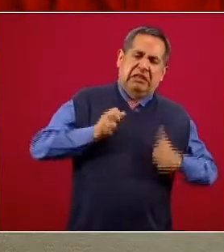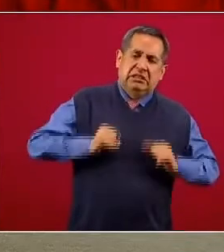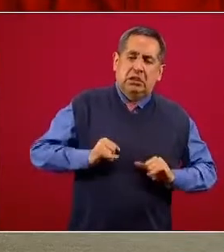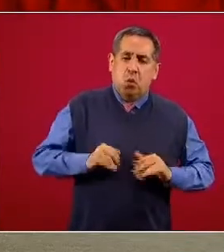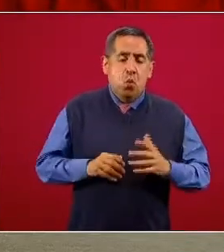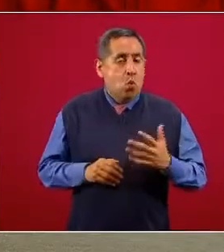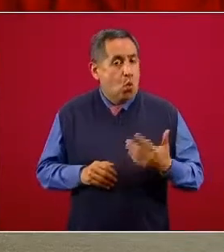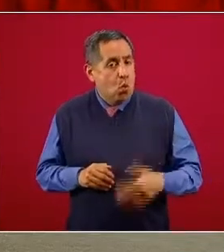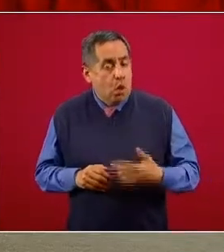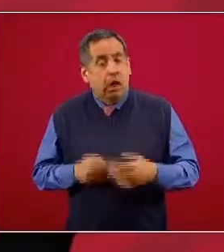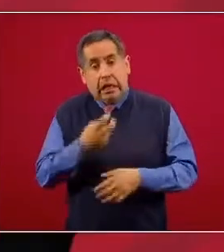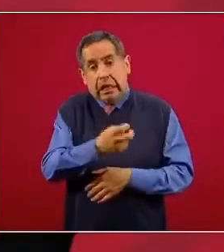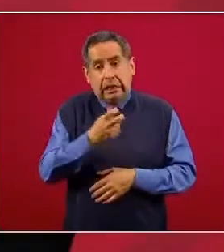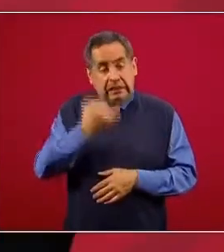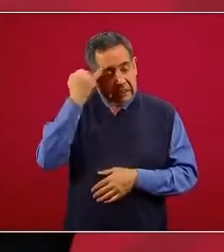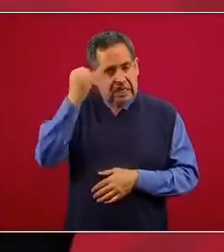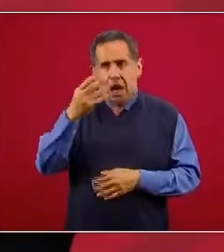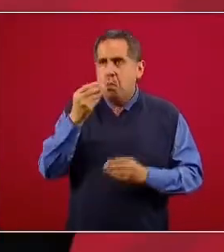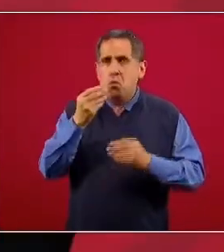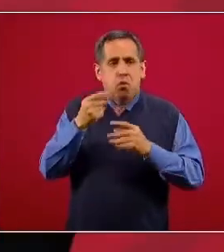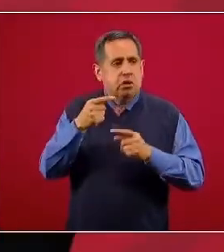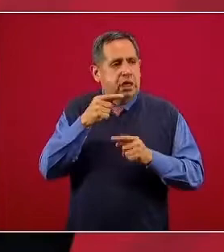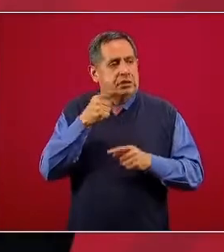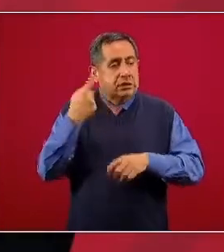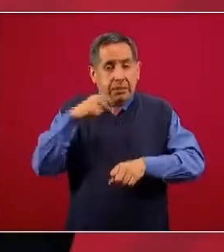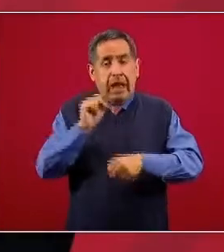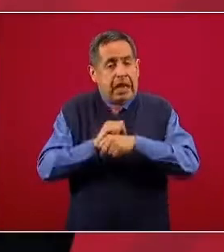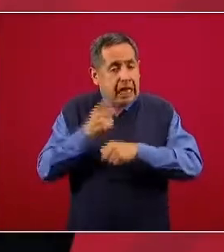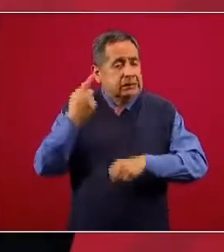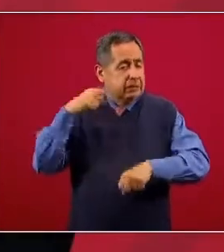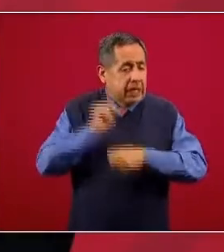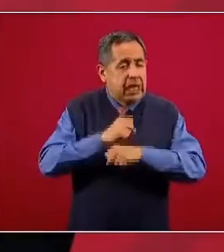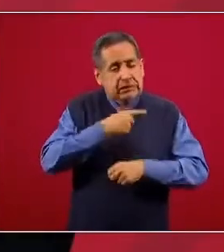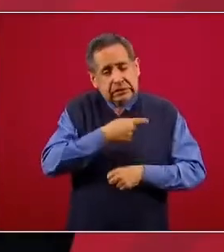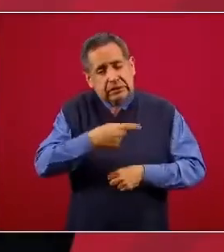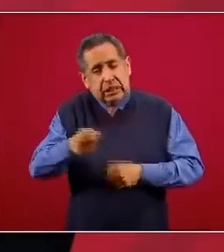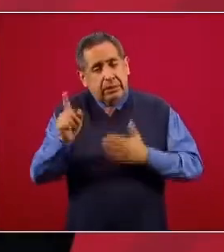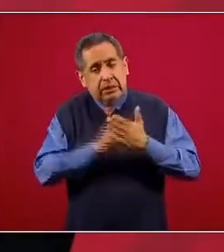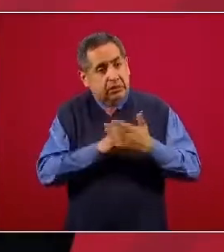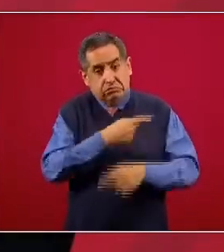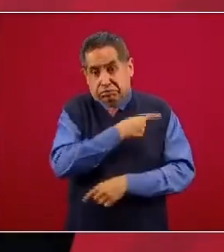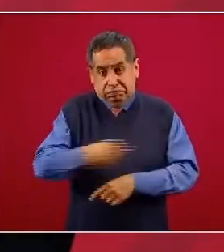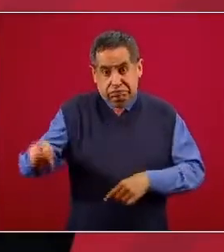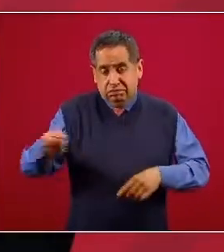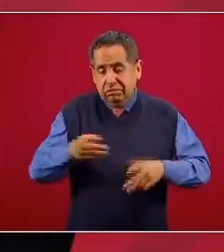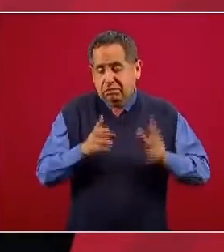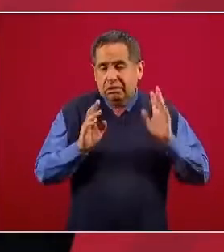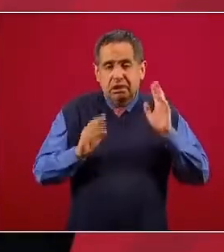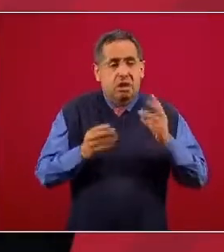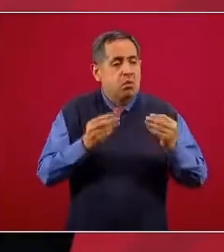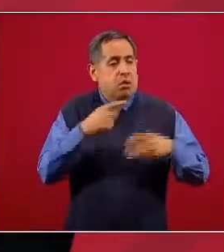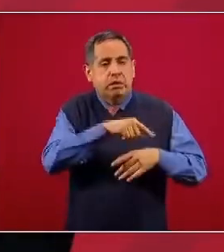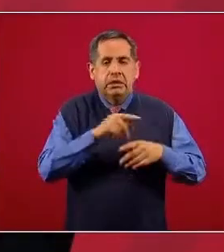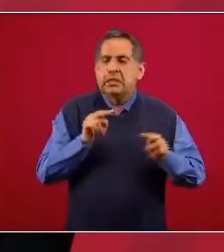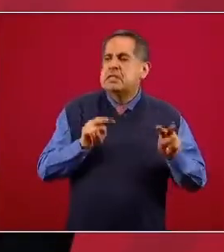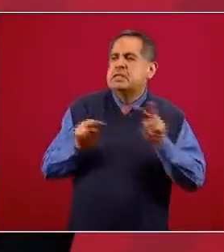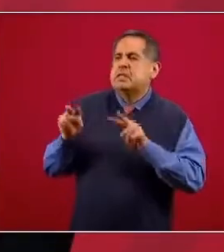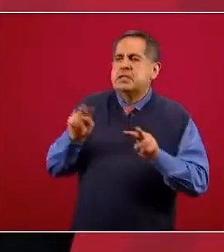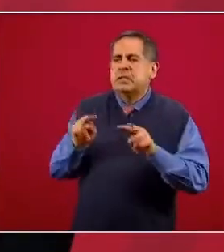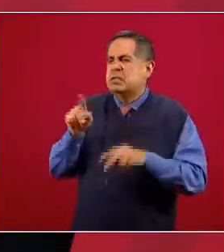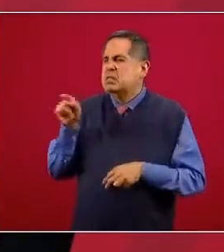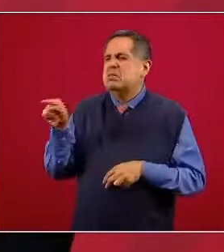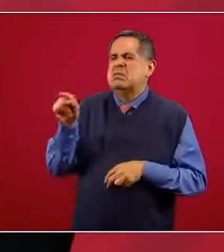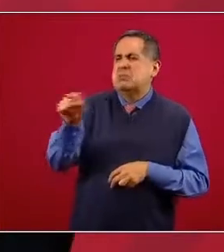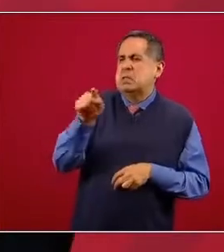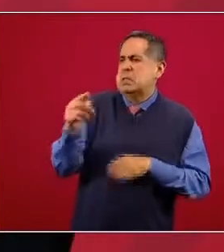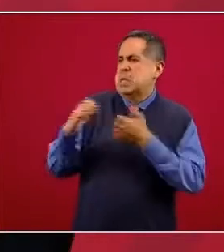odio se han empeñado por muchas semanas, por meses, prácticamente a lo largo de toda la epidemia, de ver a los